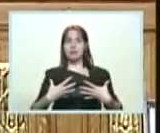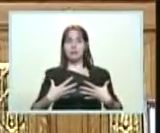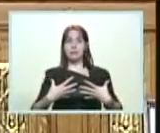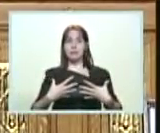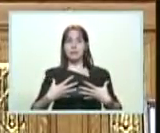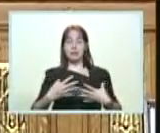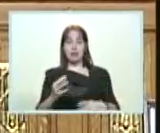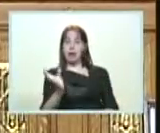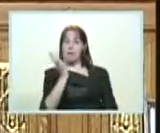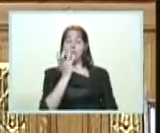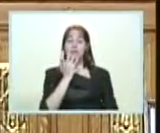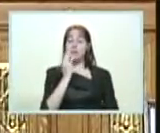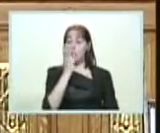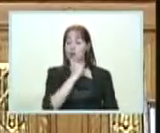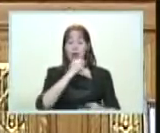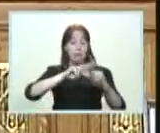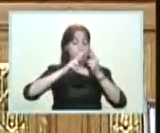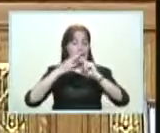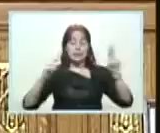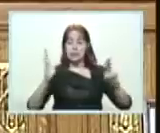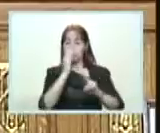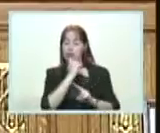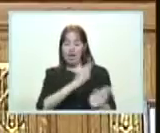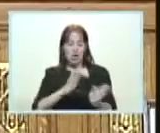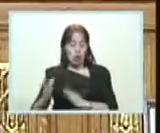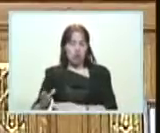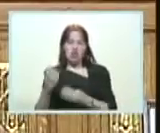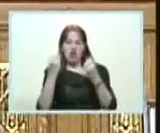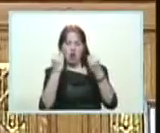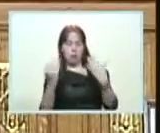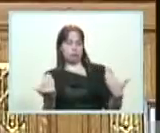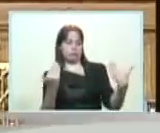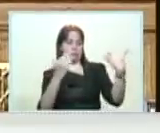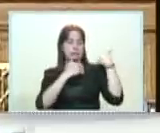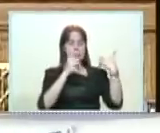Sin paz y sin orden, imposible asumir cualquier tarea.